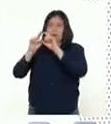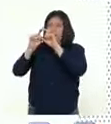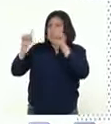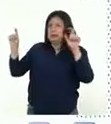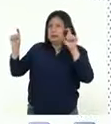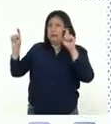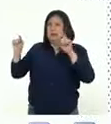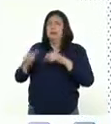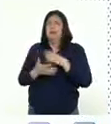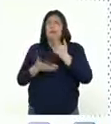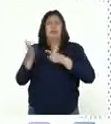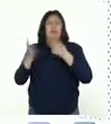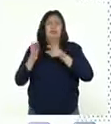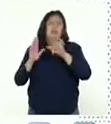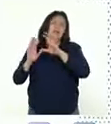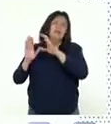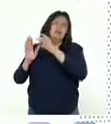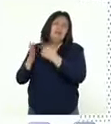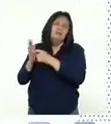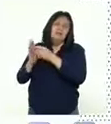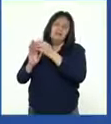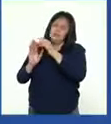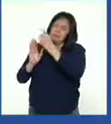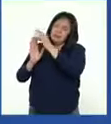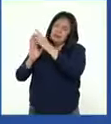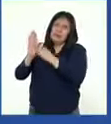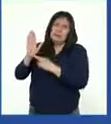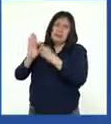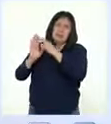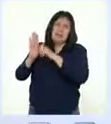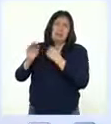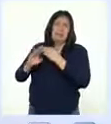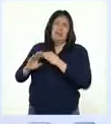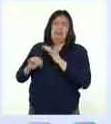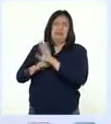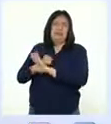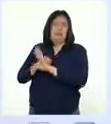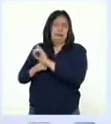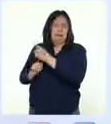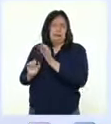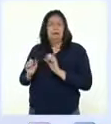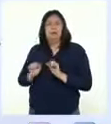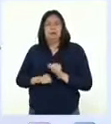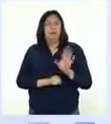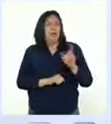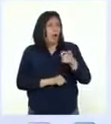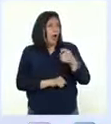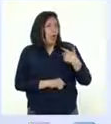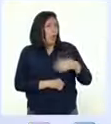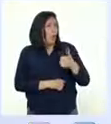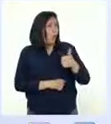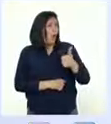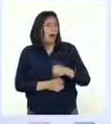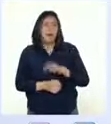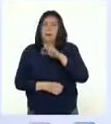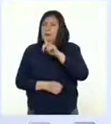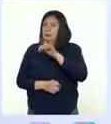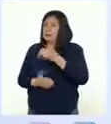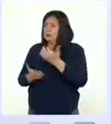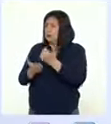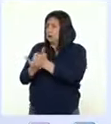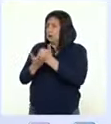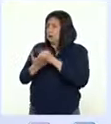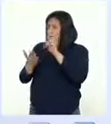título Principios de la Gestión de Riesgos de Desastres. ¡Perfecto, Nashley! Patty, ¿nos